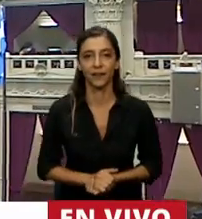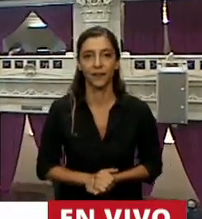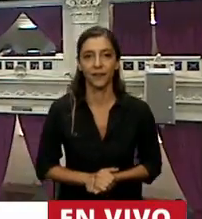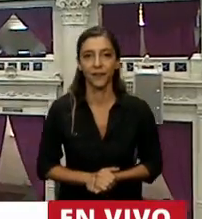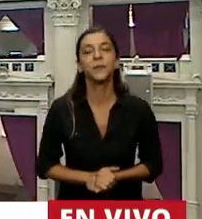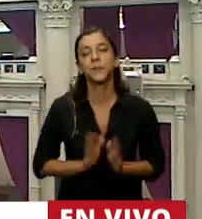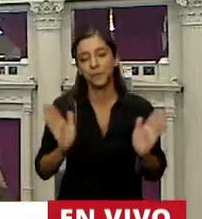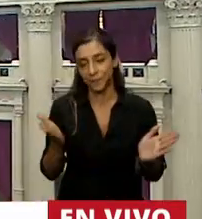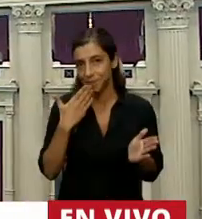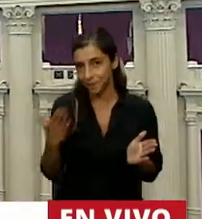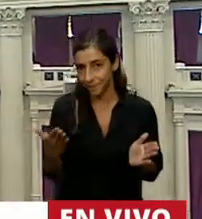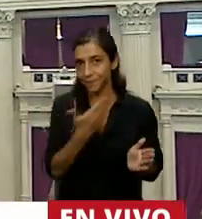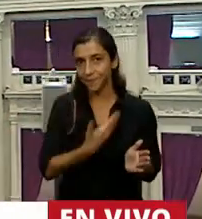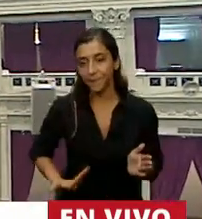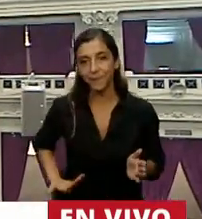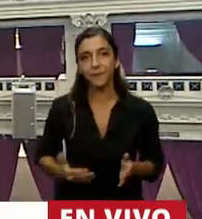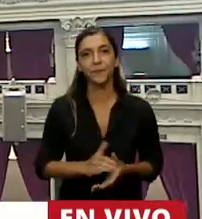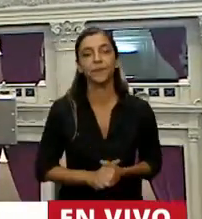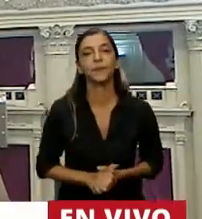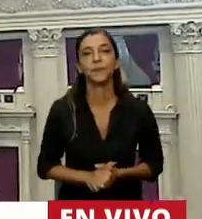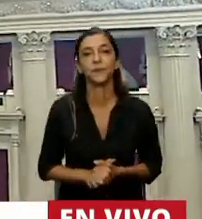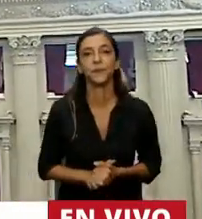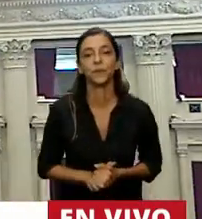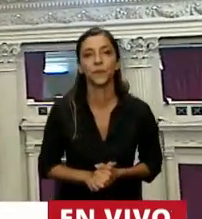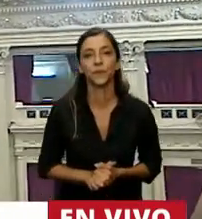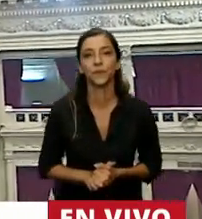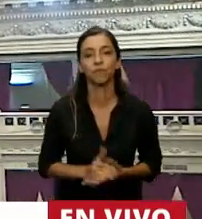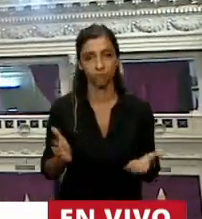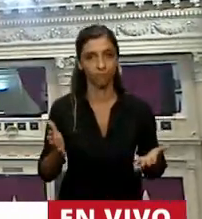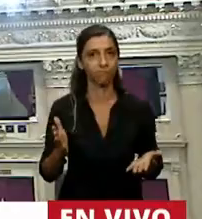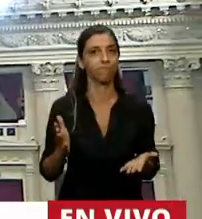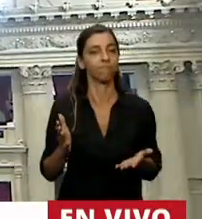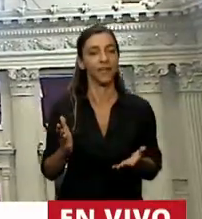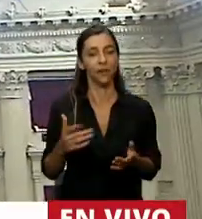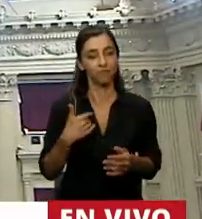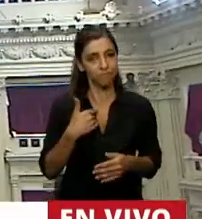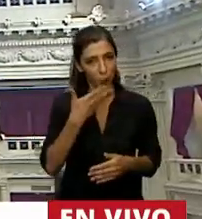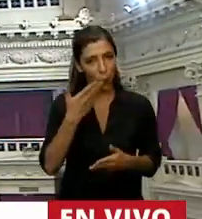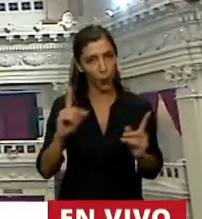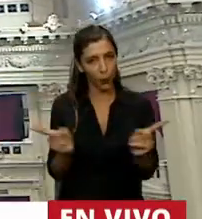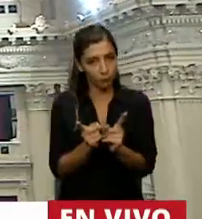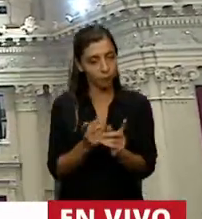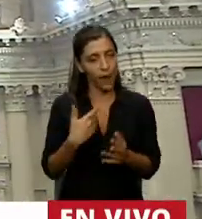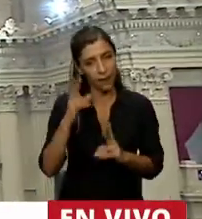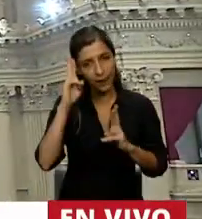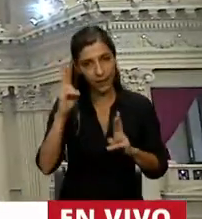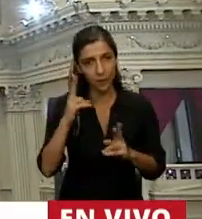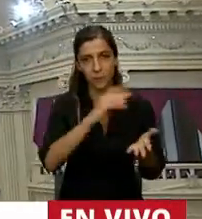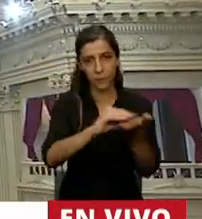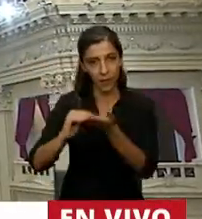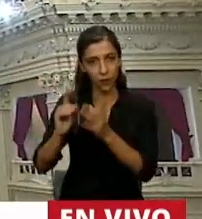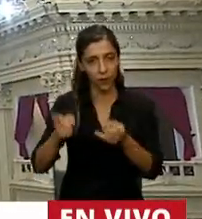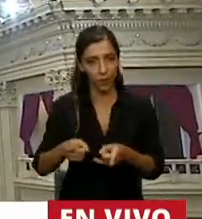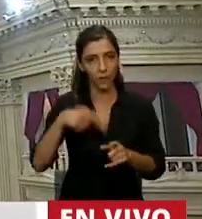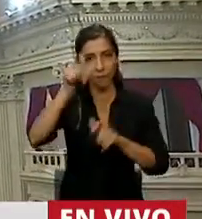Sí, gracias, señor presidente. Siguiendo sus pedidos, seré breve, teniendo respeto por los colegas y por la gente